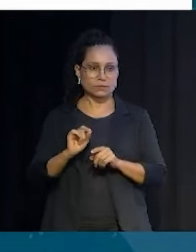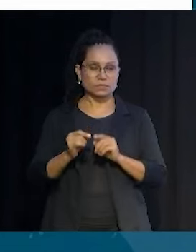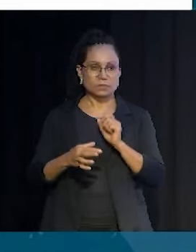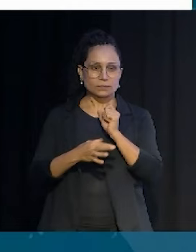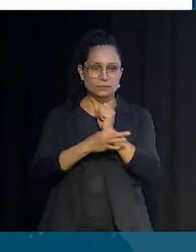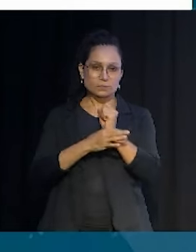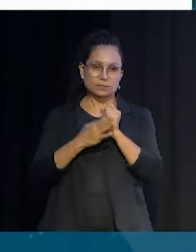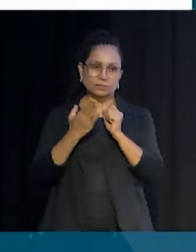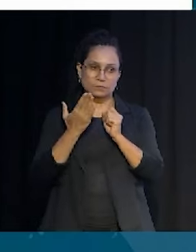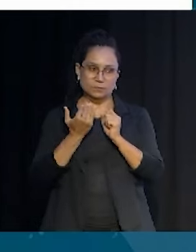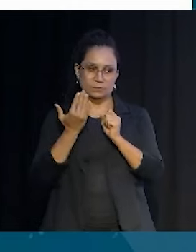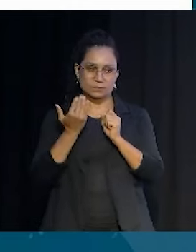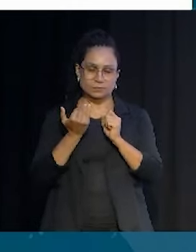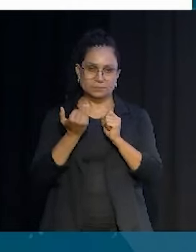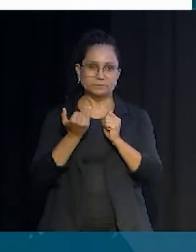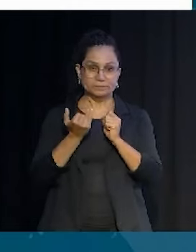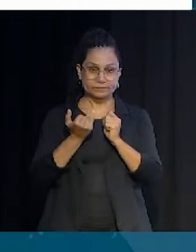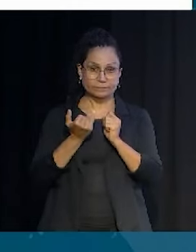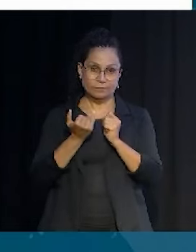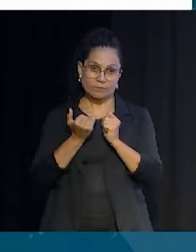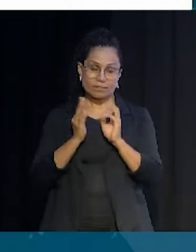la seguridad alimentar, que es